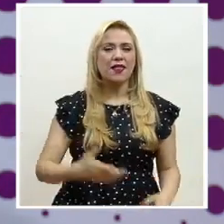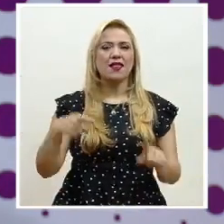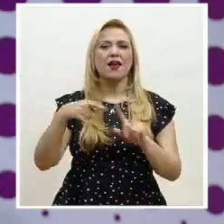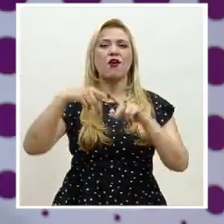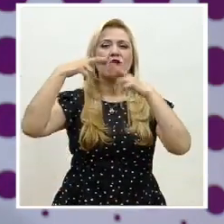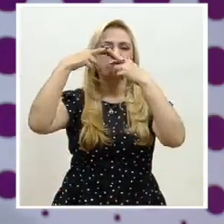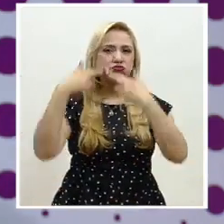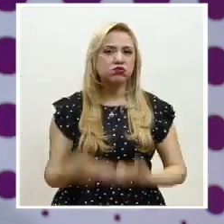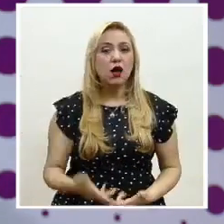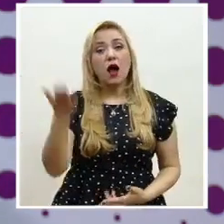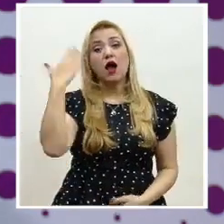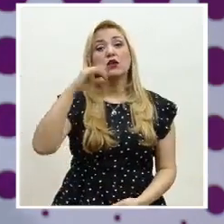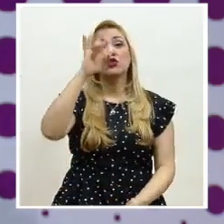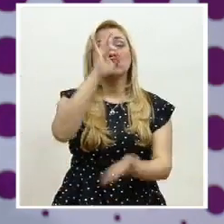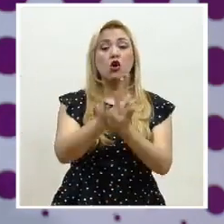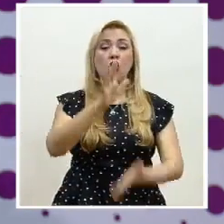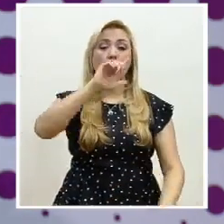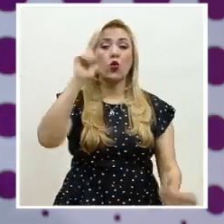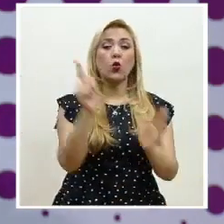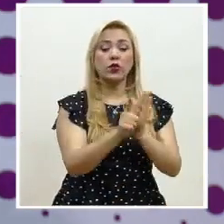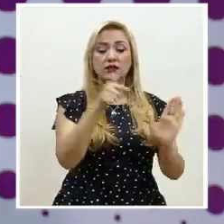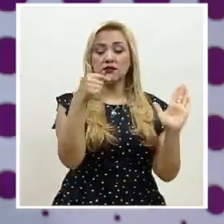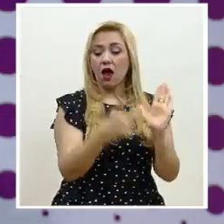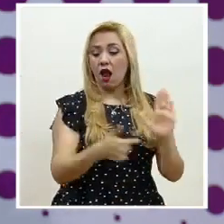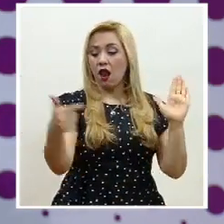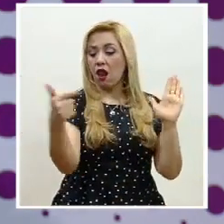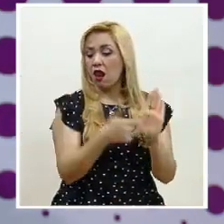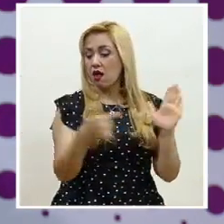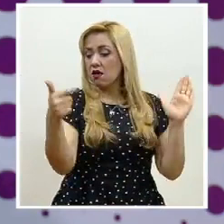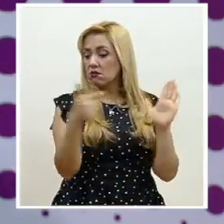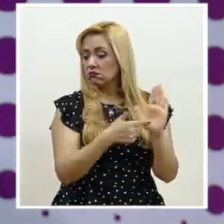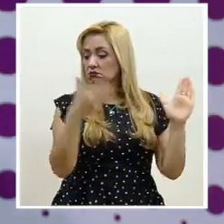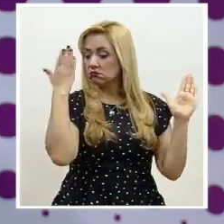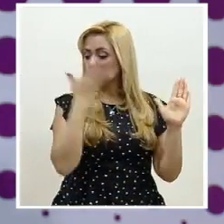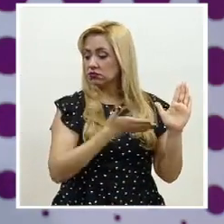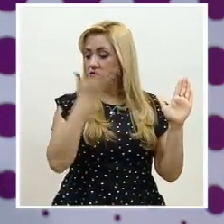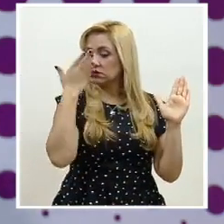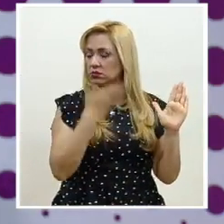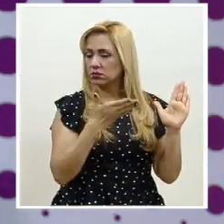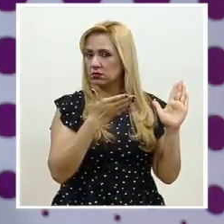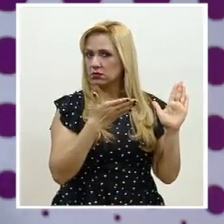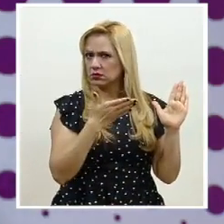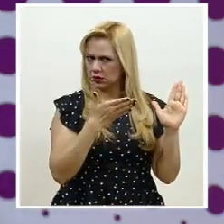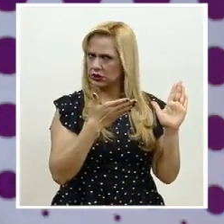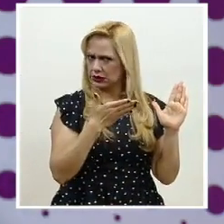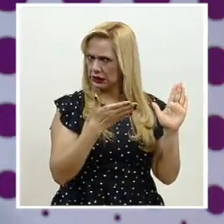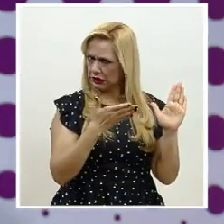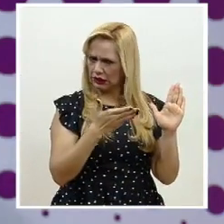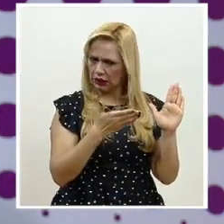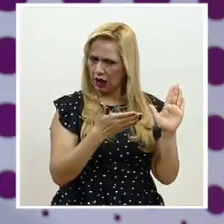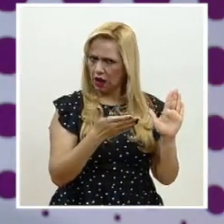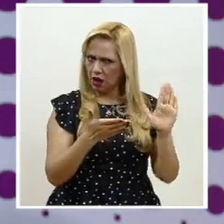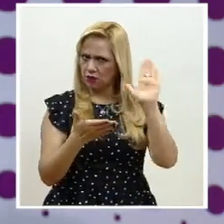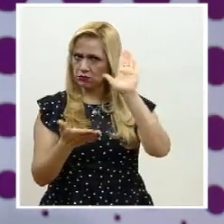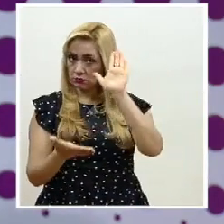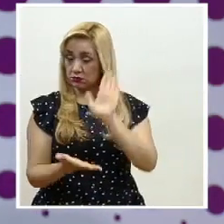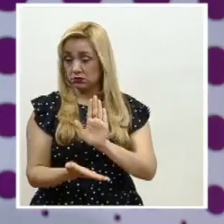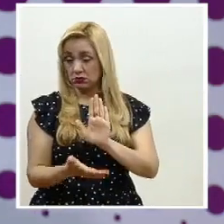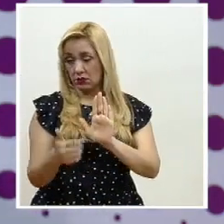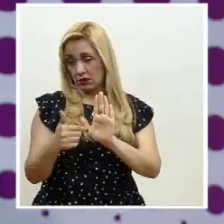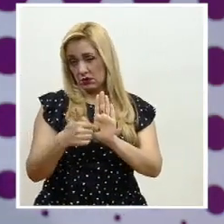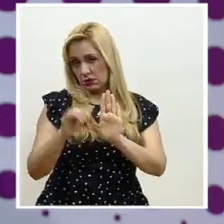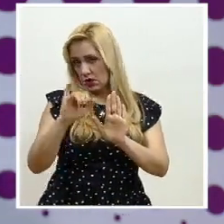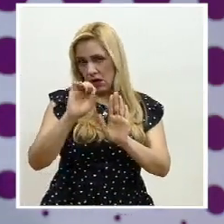perfil únicamente judicial y claro, va a tener una técnica que debe tenerse desde luego, que se tiene que guardar en una sentencia, porque así es, porque lo marca la